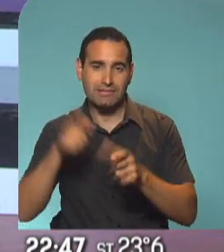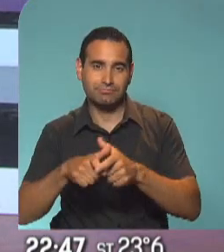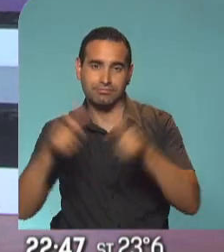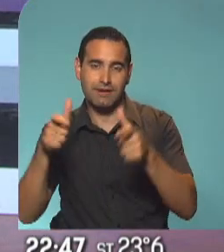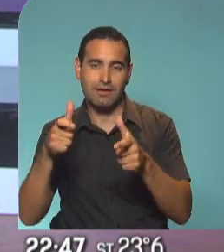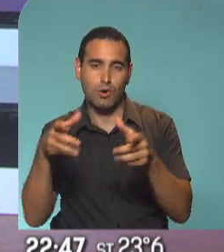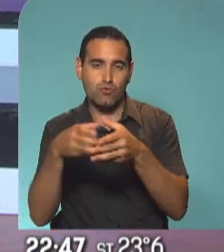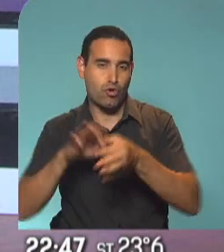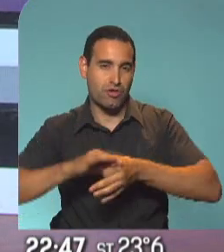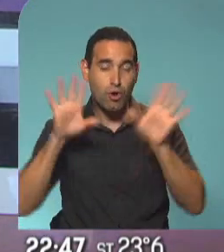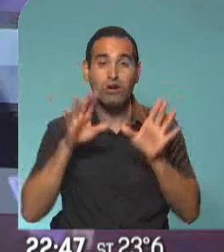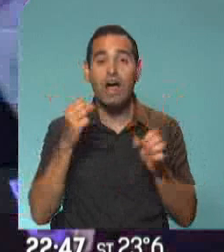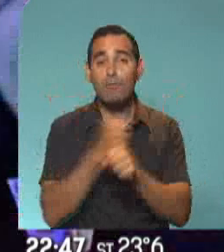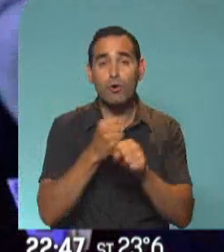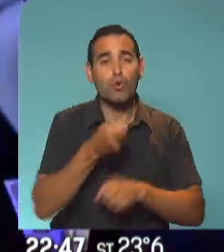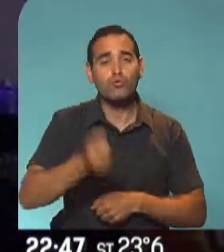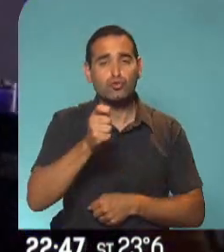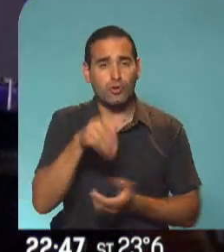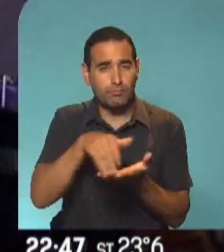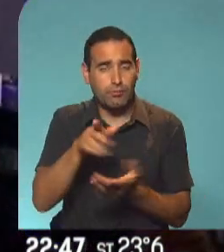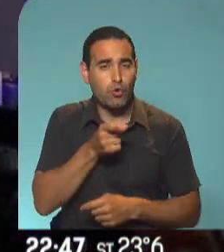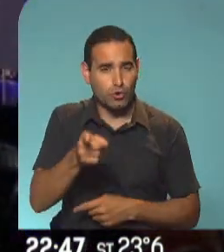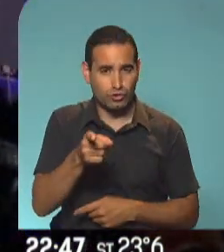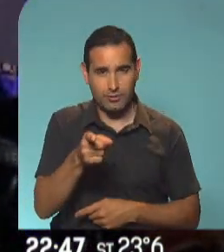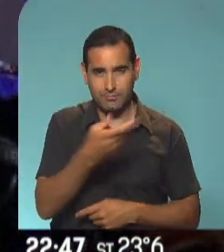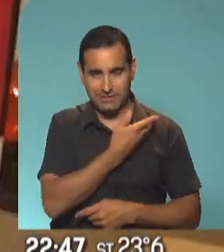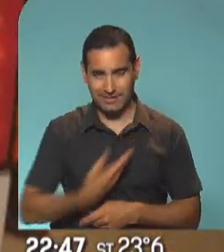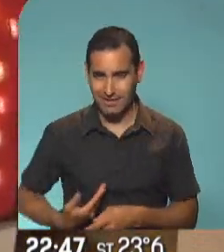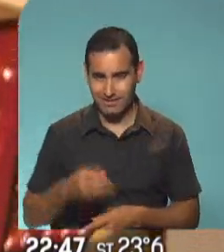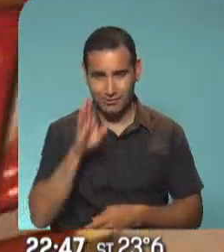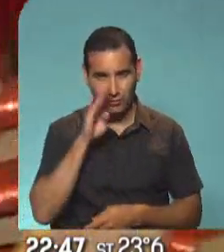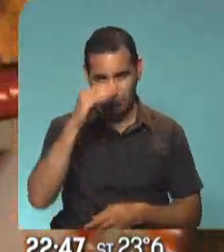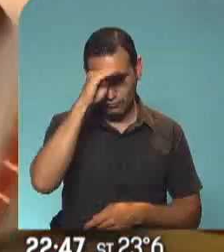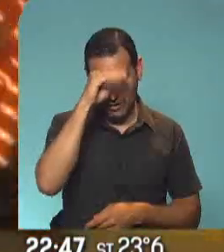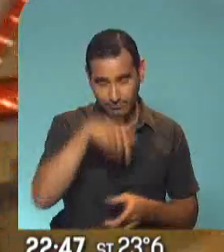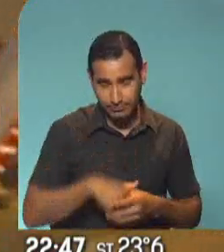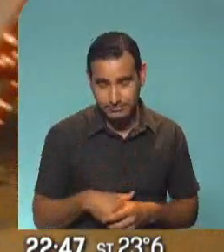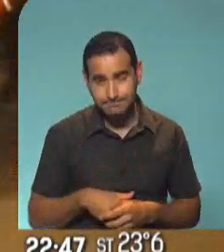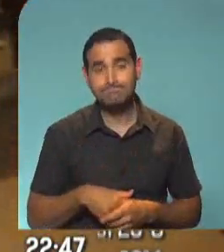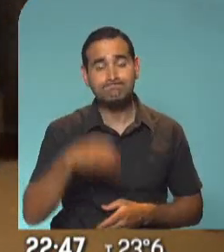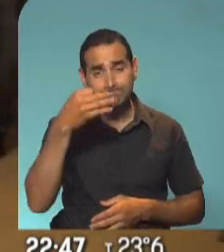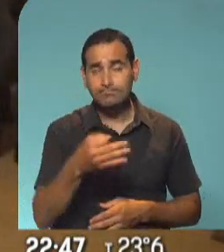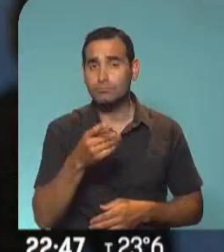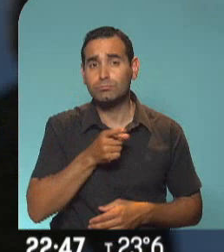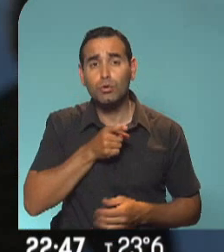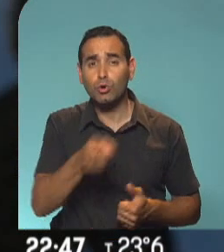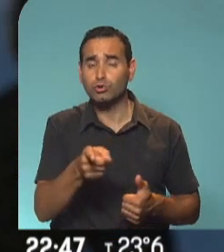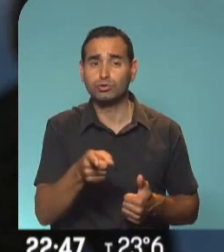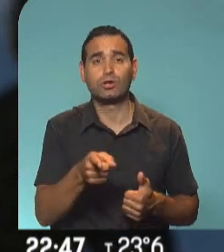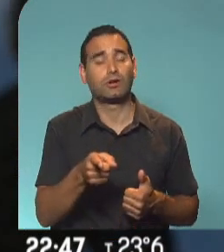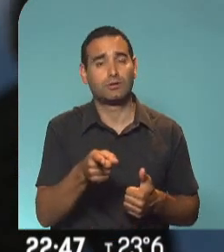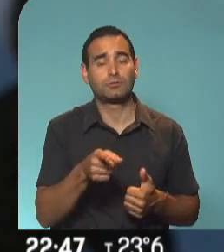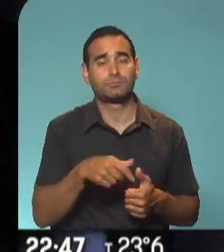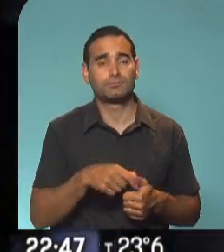Estamos hablando de la aprobación del impeachment del actual presidente Donald Trump, concretamente cargos que se le